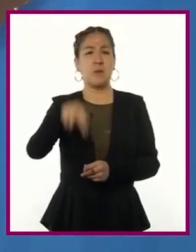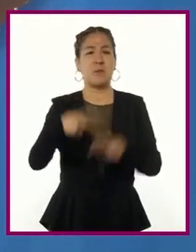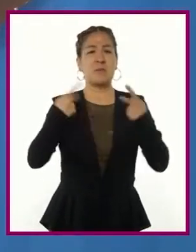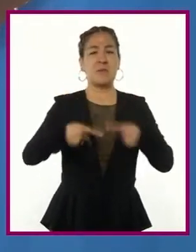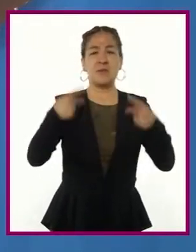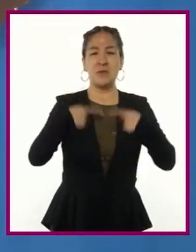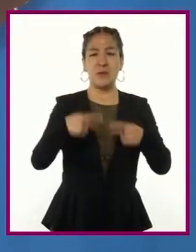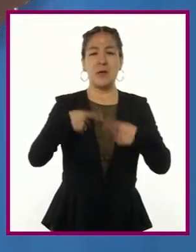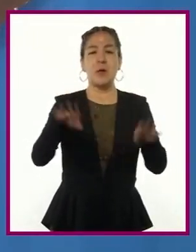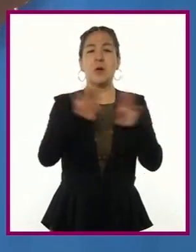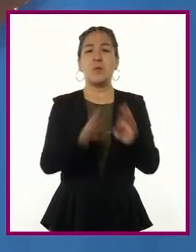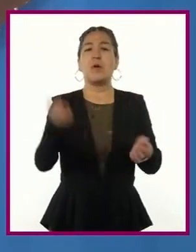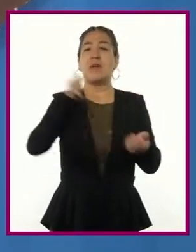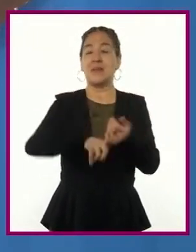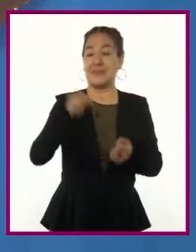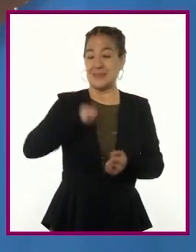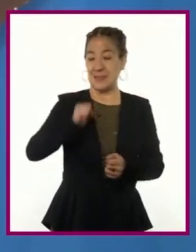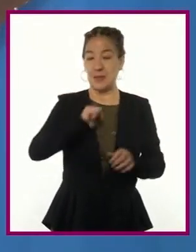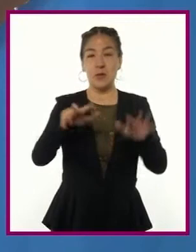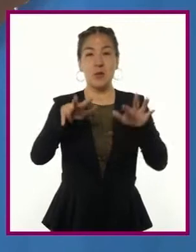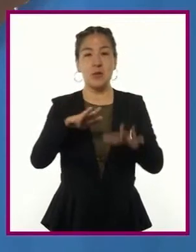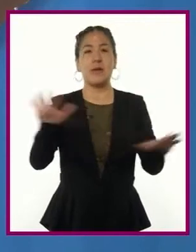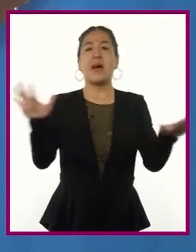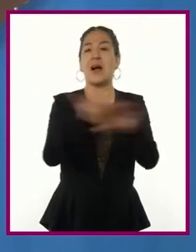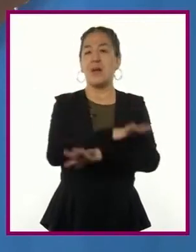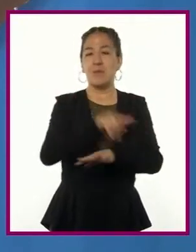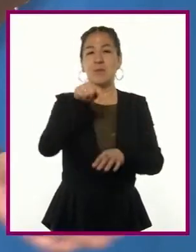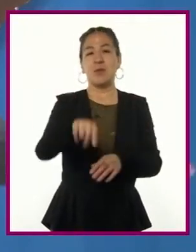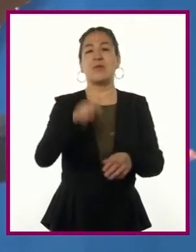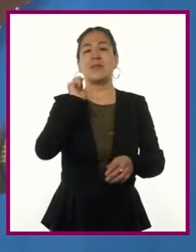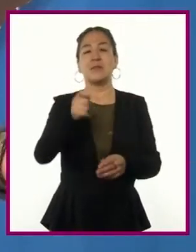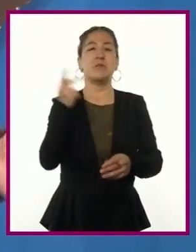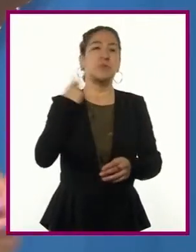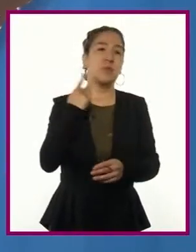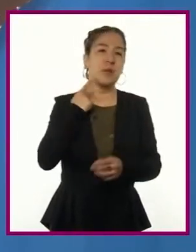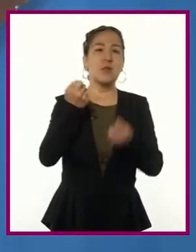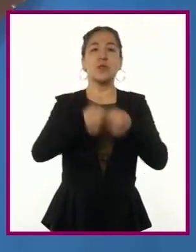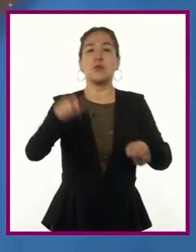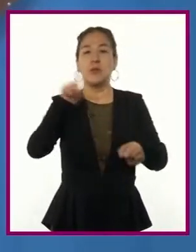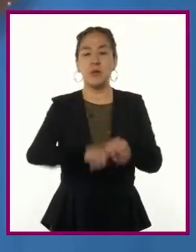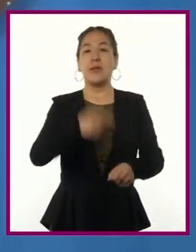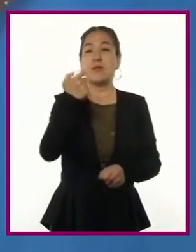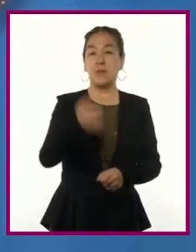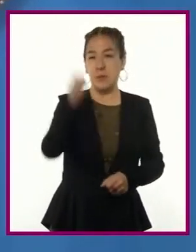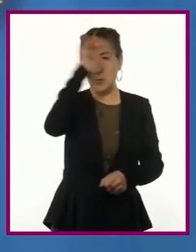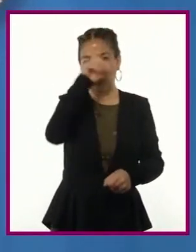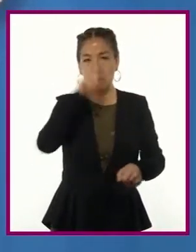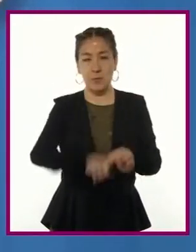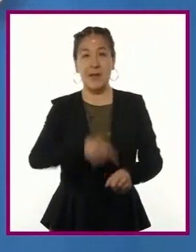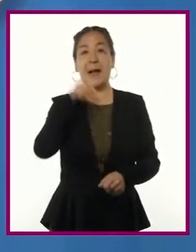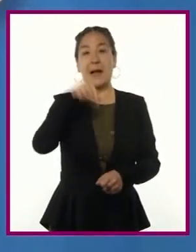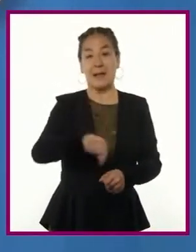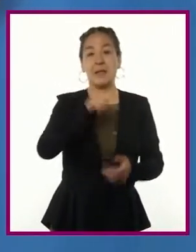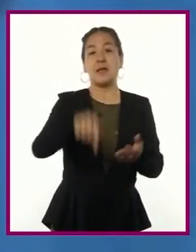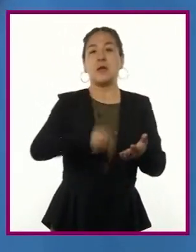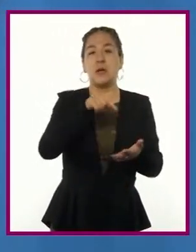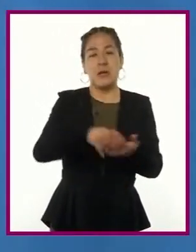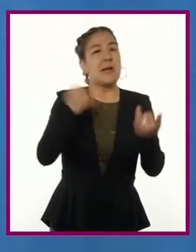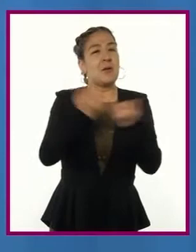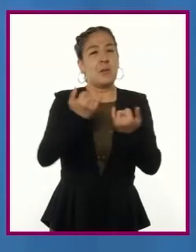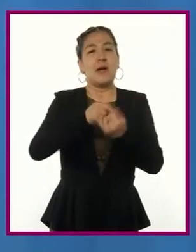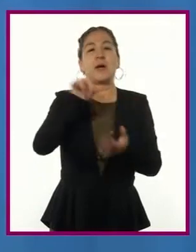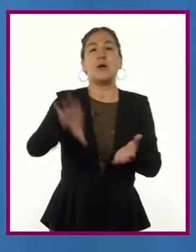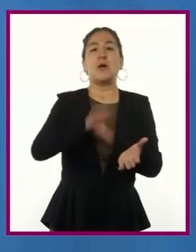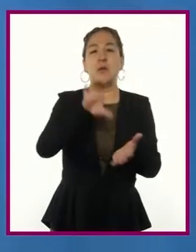de transformaciones políticas, económicas, sociales y, por supuesto, culturales, tanto en la metrópoli como en sus